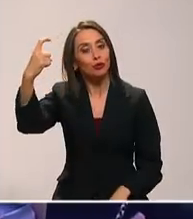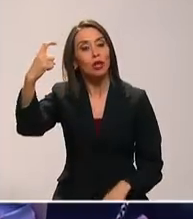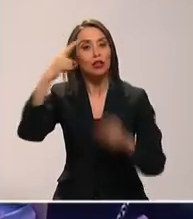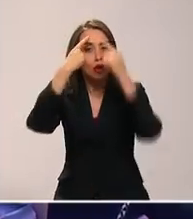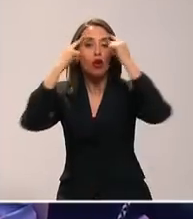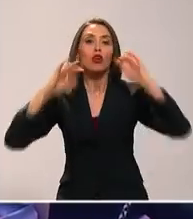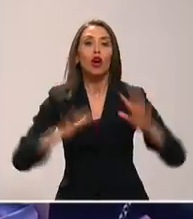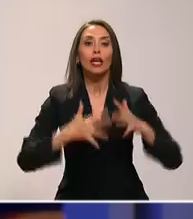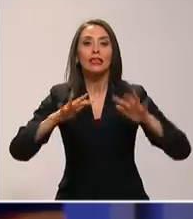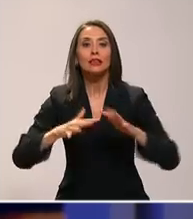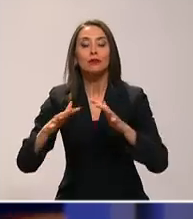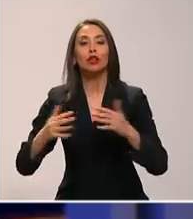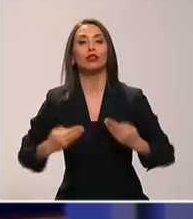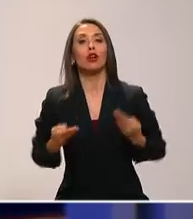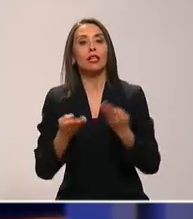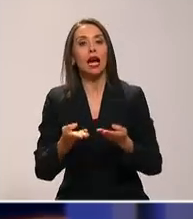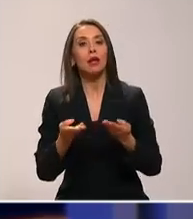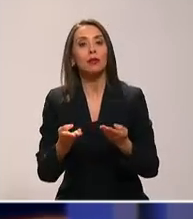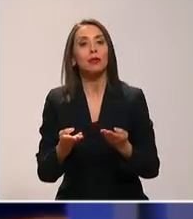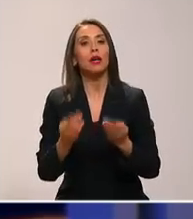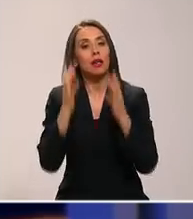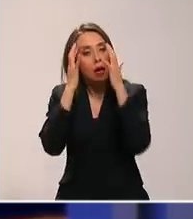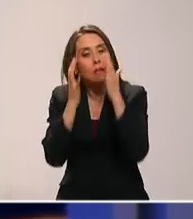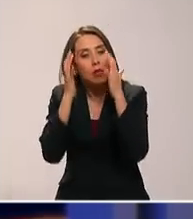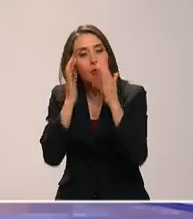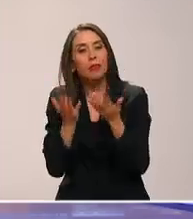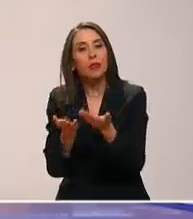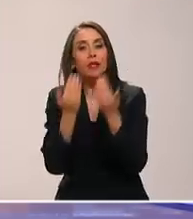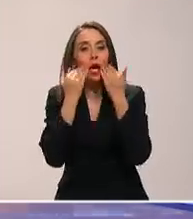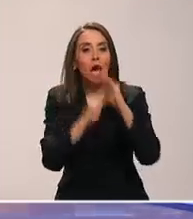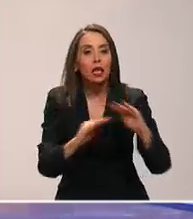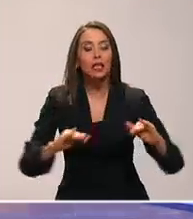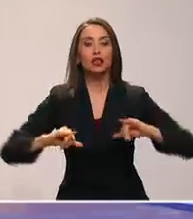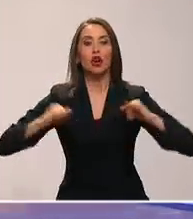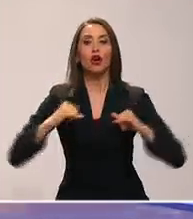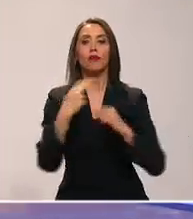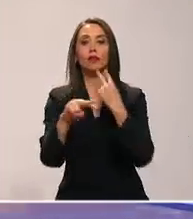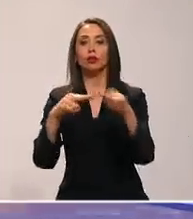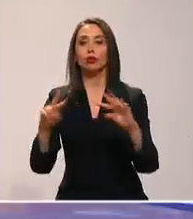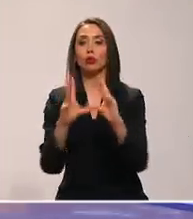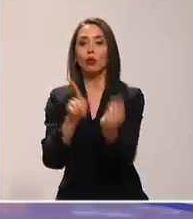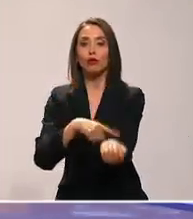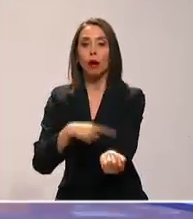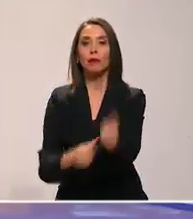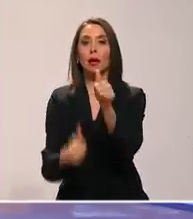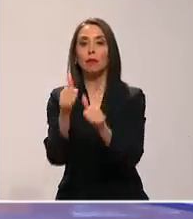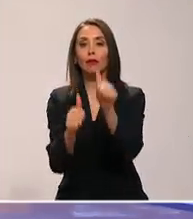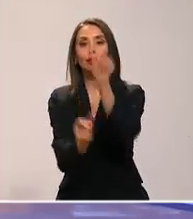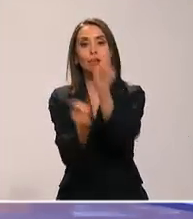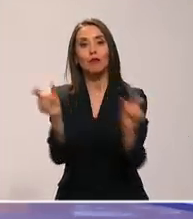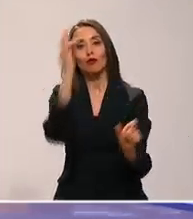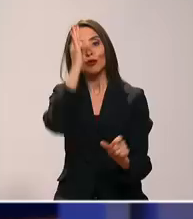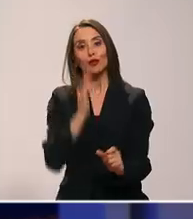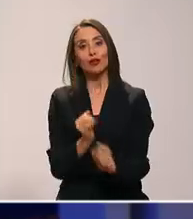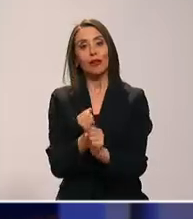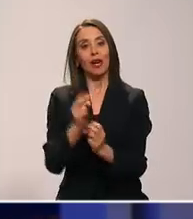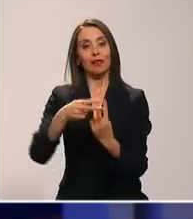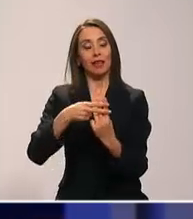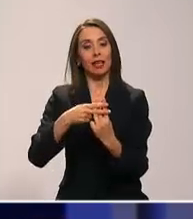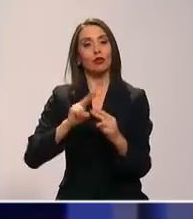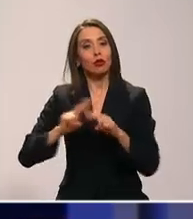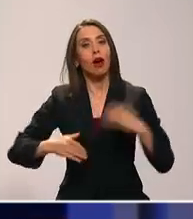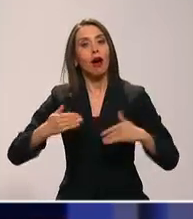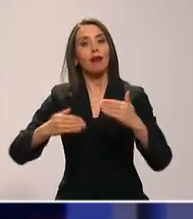esos esfuerzos, esa entrega, esa dedicación que niños, jóvenes, su familia y profesional y personal de la Teletón